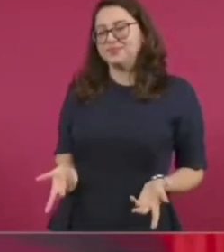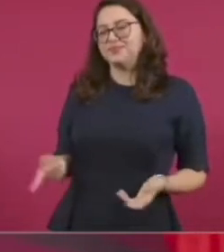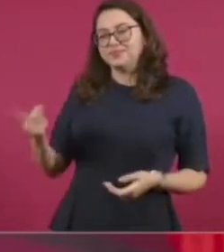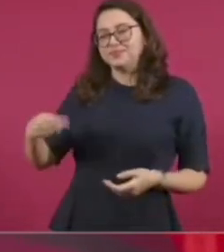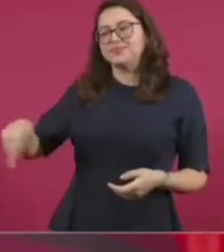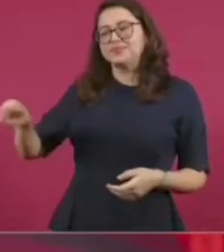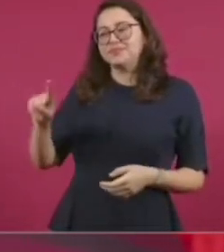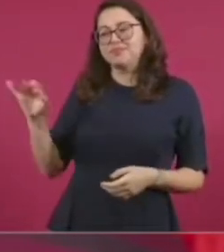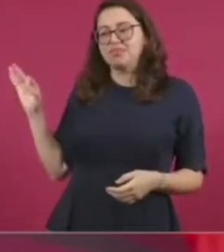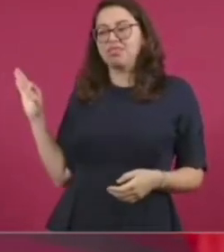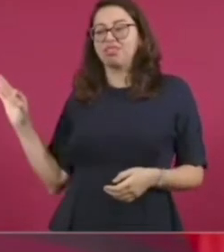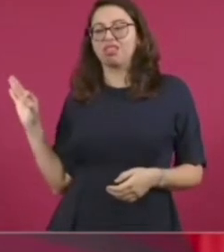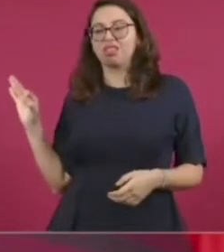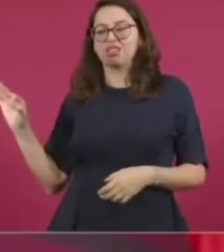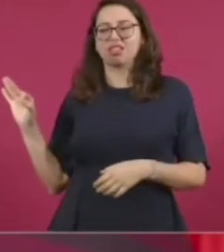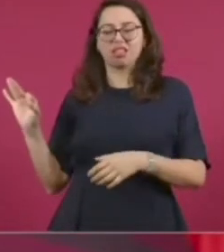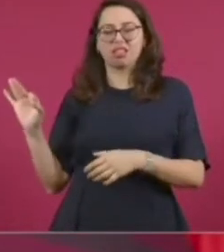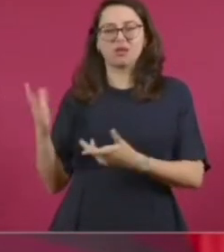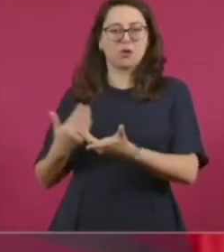Yo